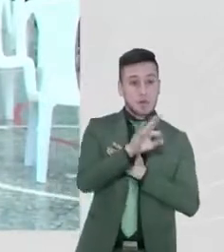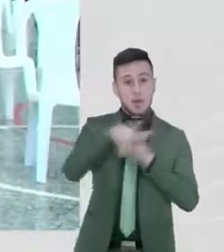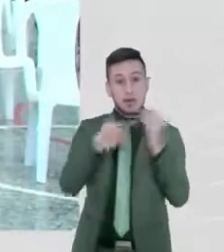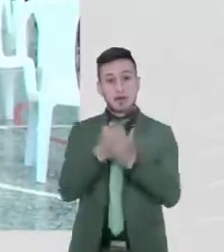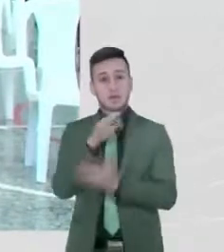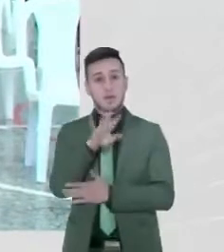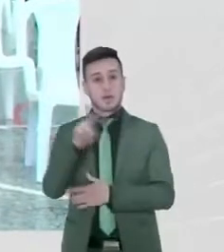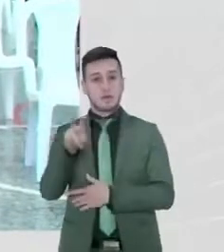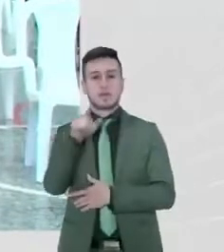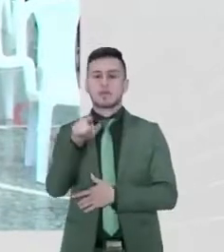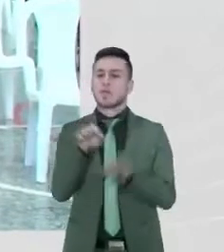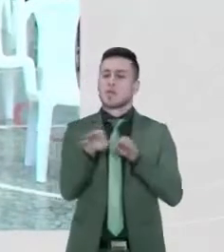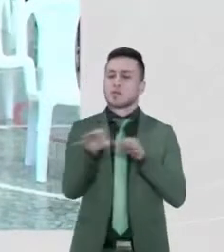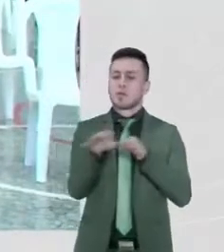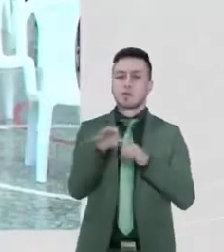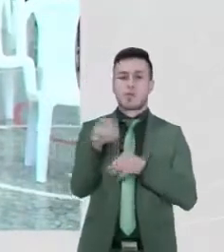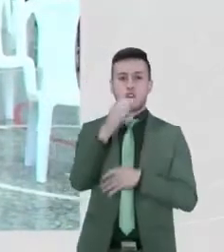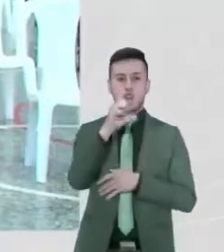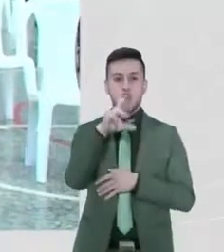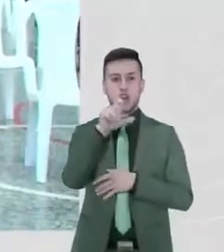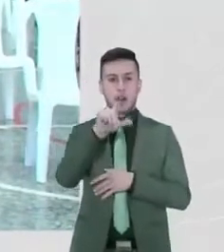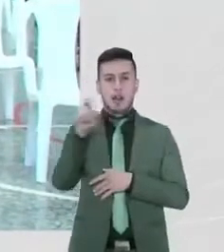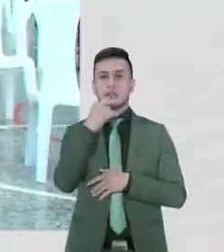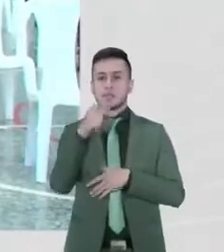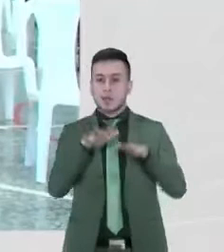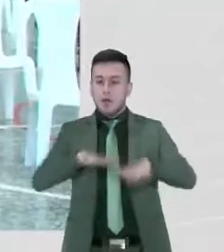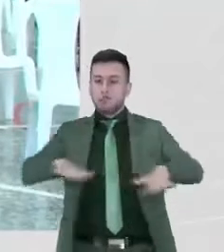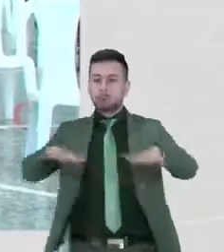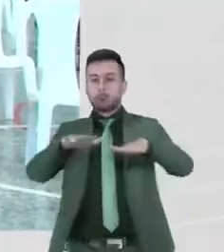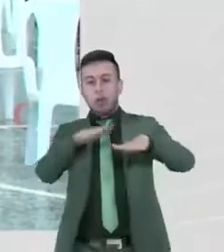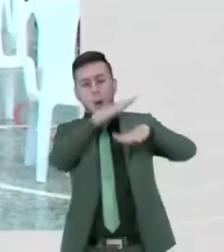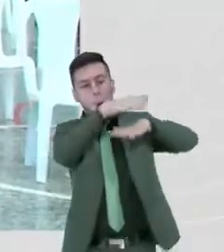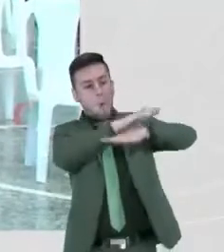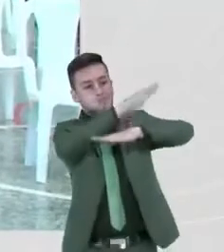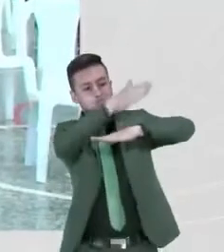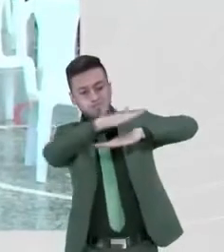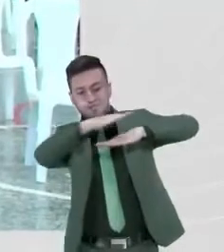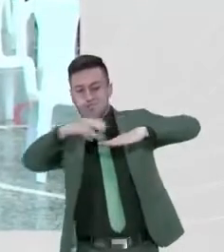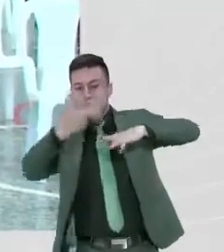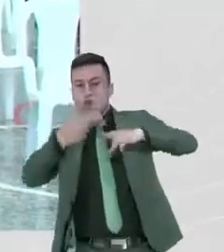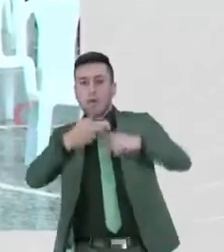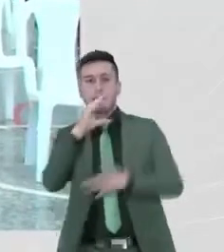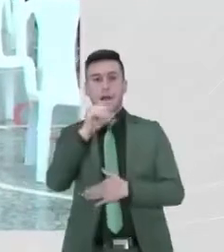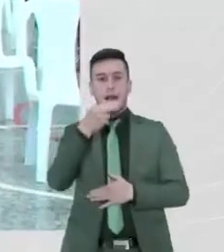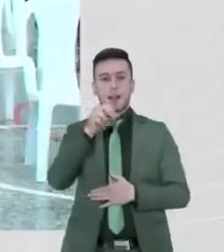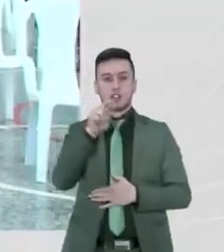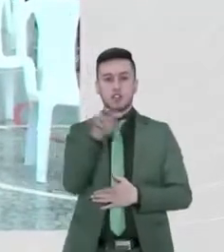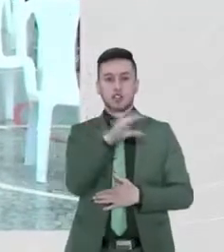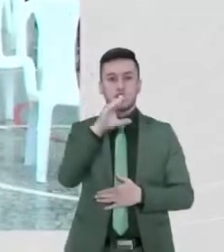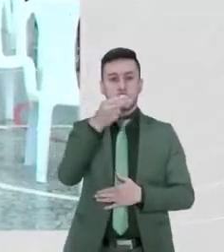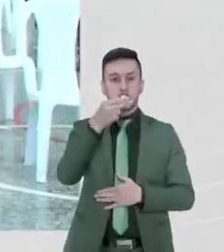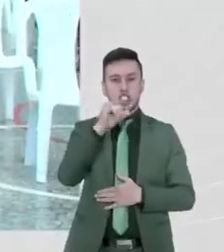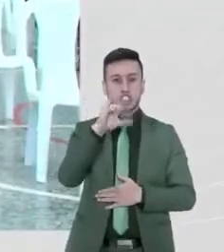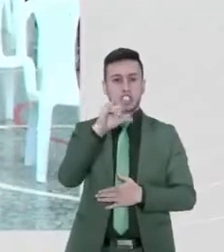de Corrales está ubicado geográficamente en una zona de transición hacia el Gran Cañón del Chicamocha. Esta zona se caracteriza por tener